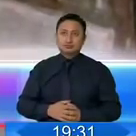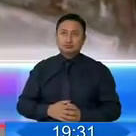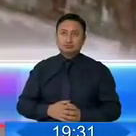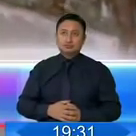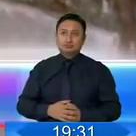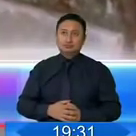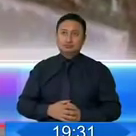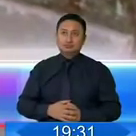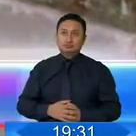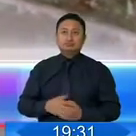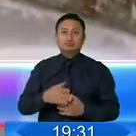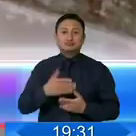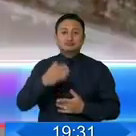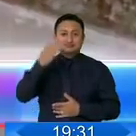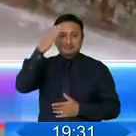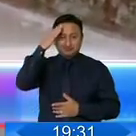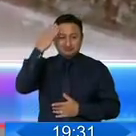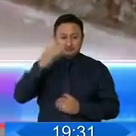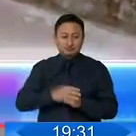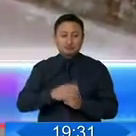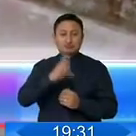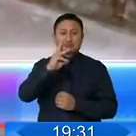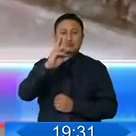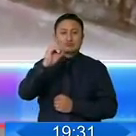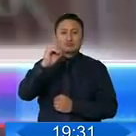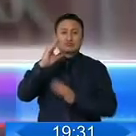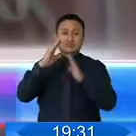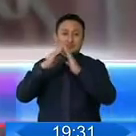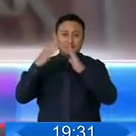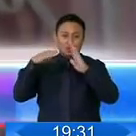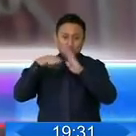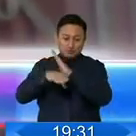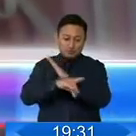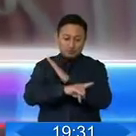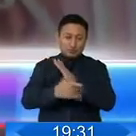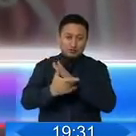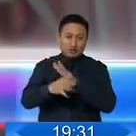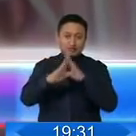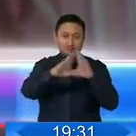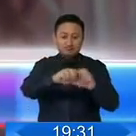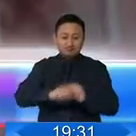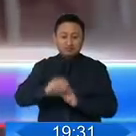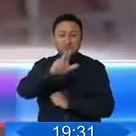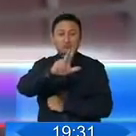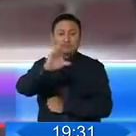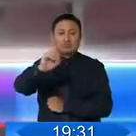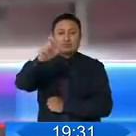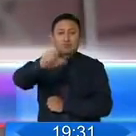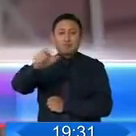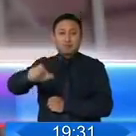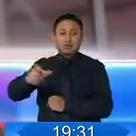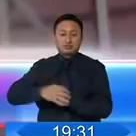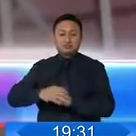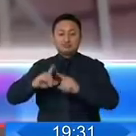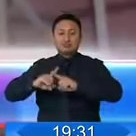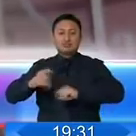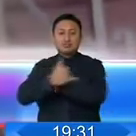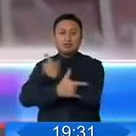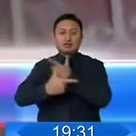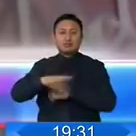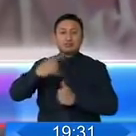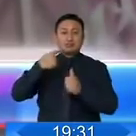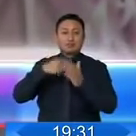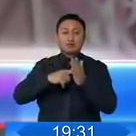Se tuvo conocimiento que en total fueron 60 allanamientos, lo que permitió la captura de 30 sospechosos en países como